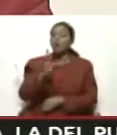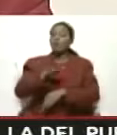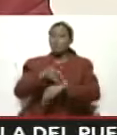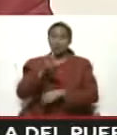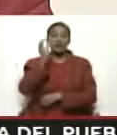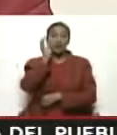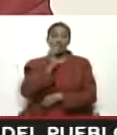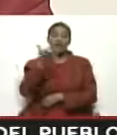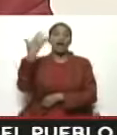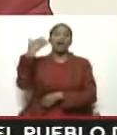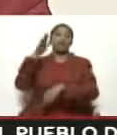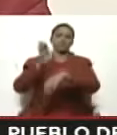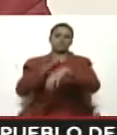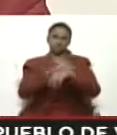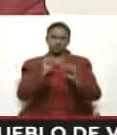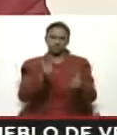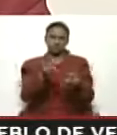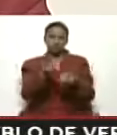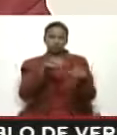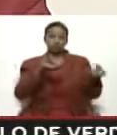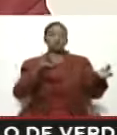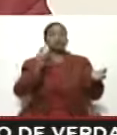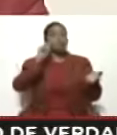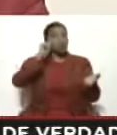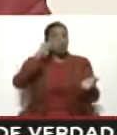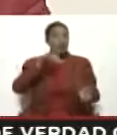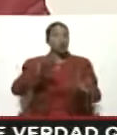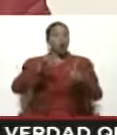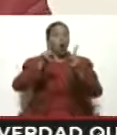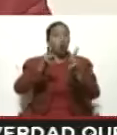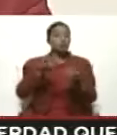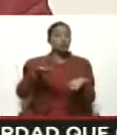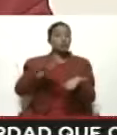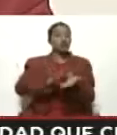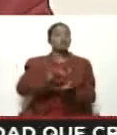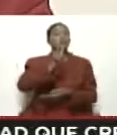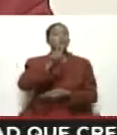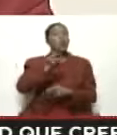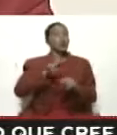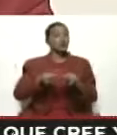violencia. Hubo 11 muertos, entre ellos dos niños.